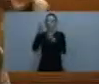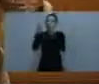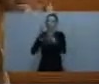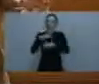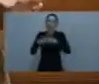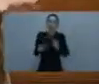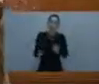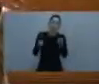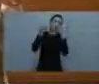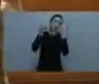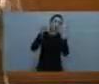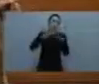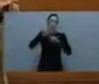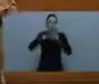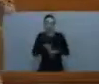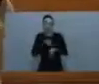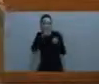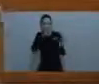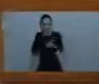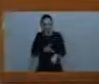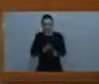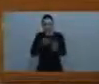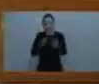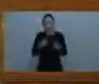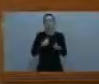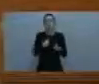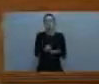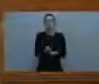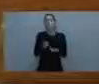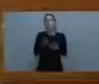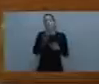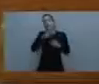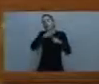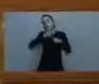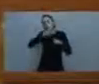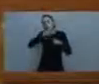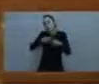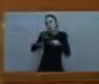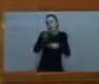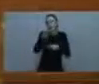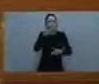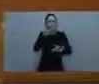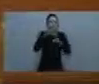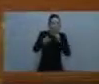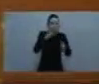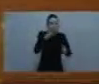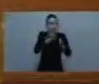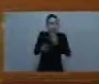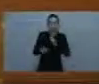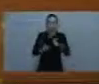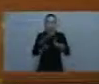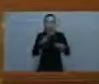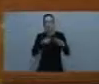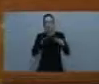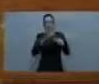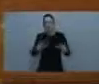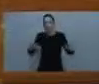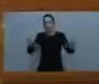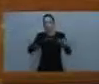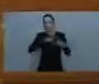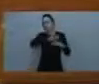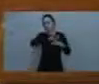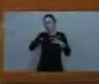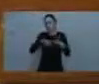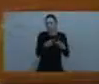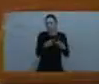Yo lo voy a pasar por alto. Toda la serie de cuestiones, epítetos, descalificaciones y, en